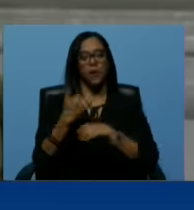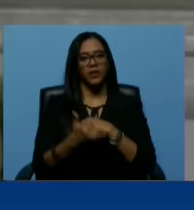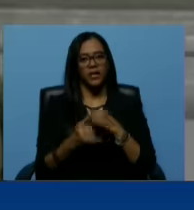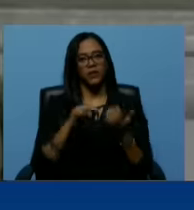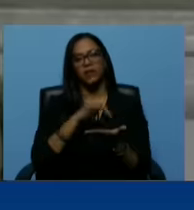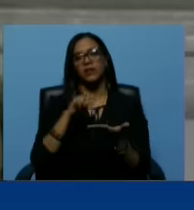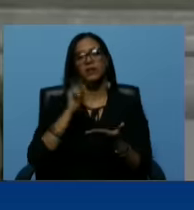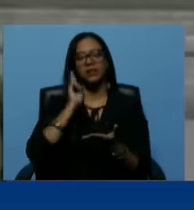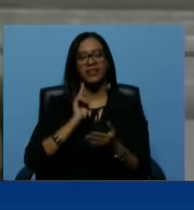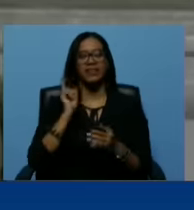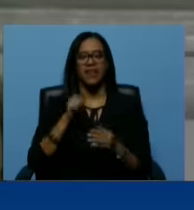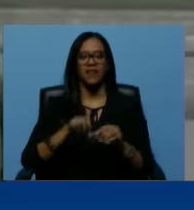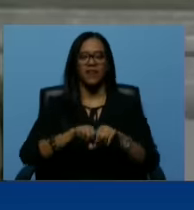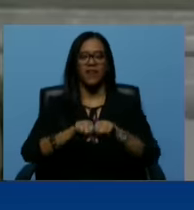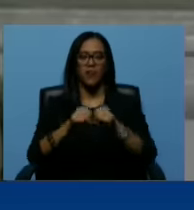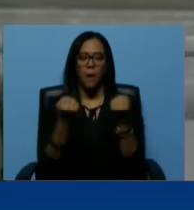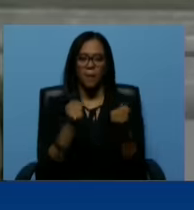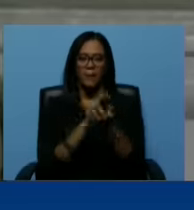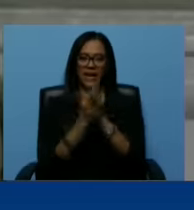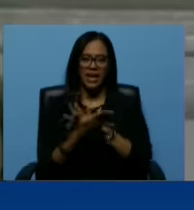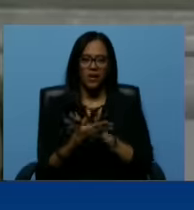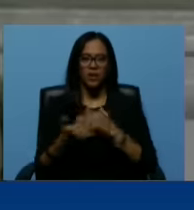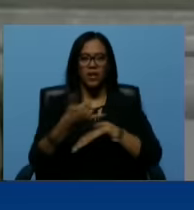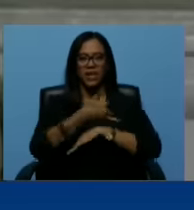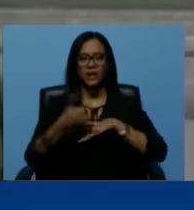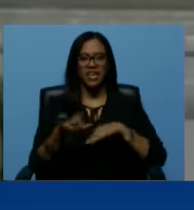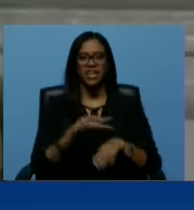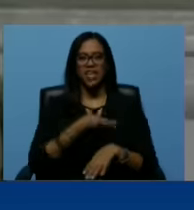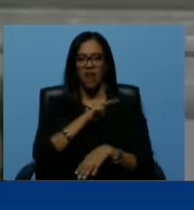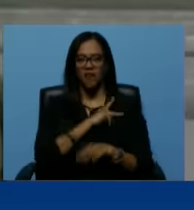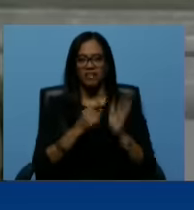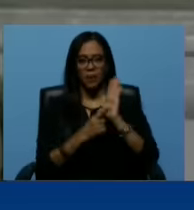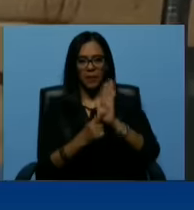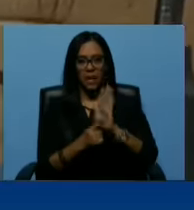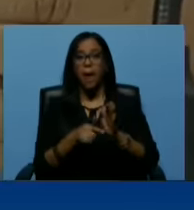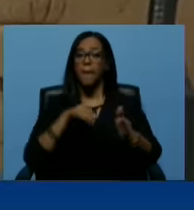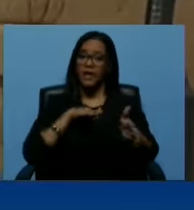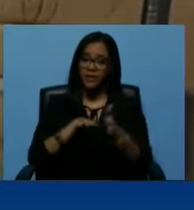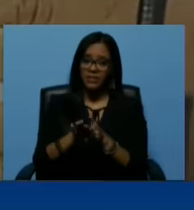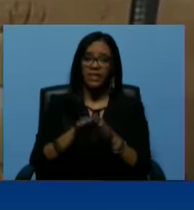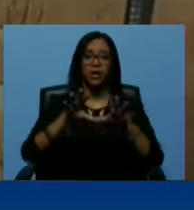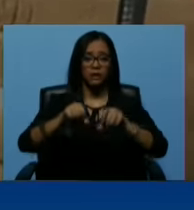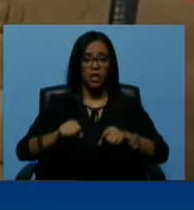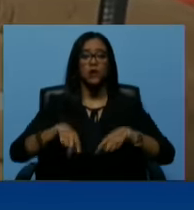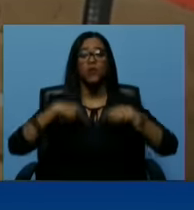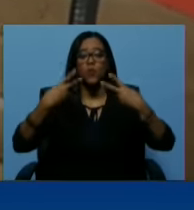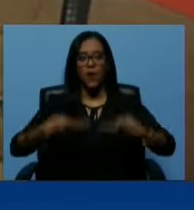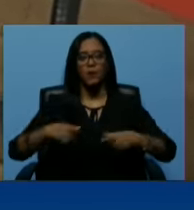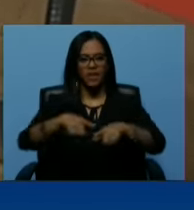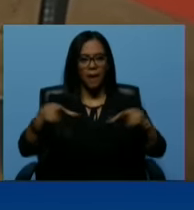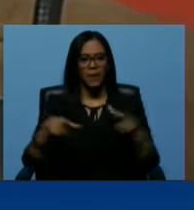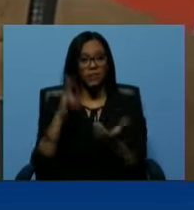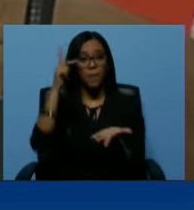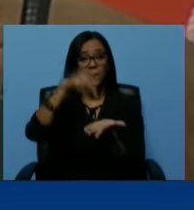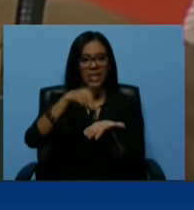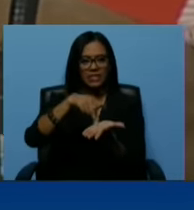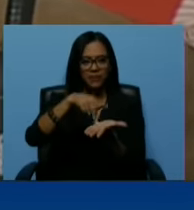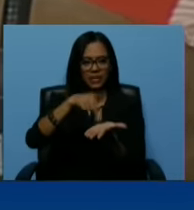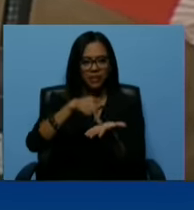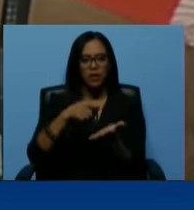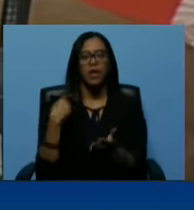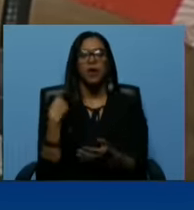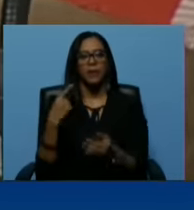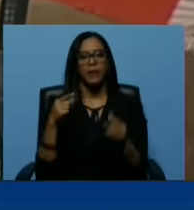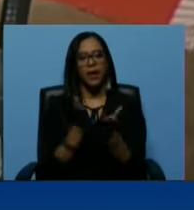los límites de la farsa representativa para avanzar hacia la conquista de nuevos espacios participativos en una primera fase